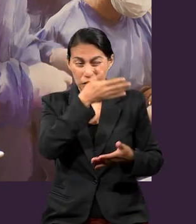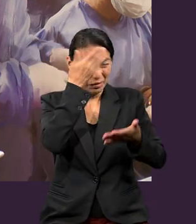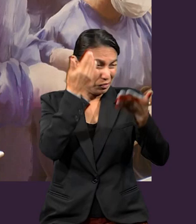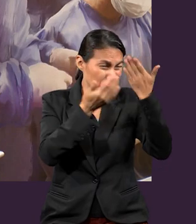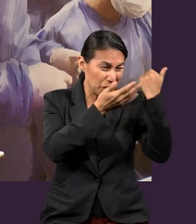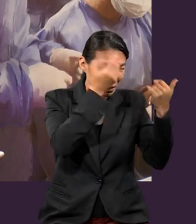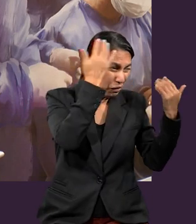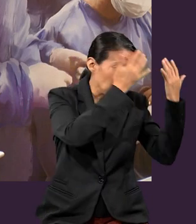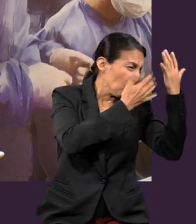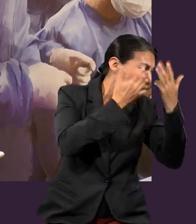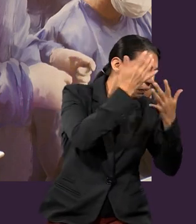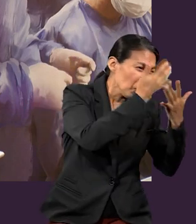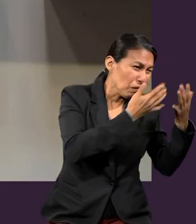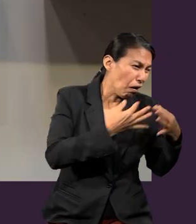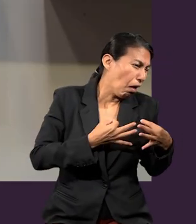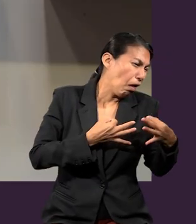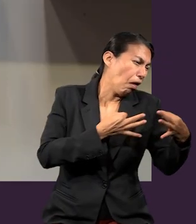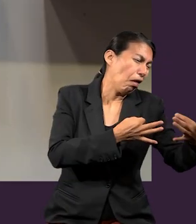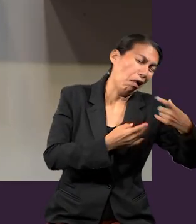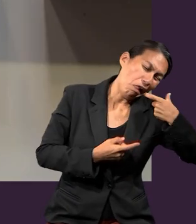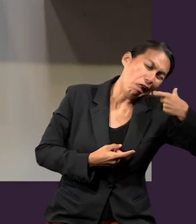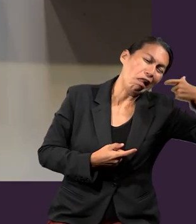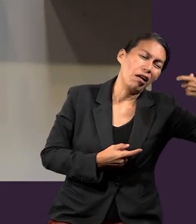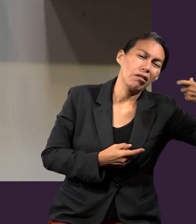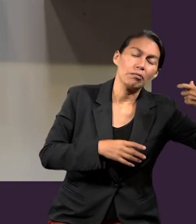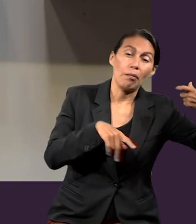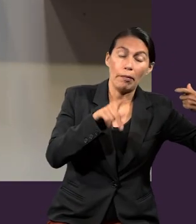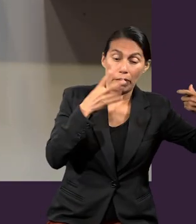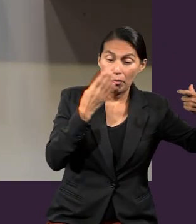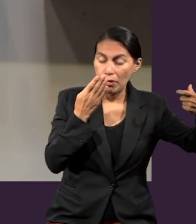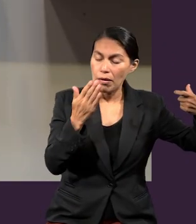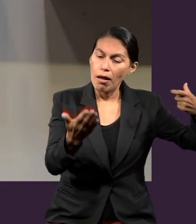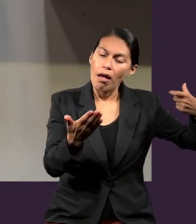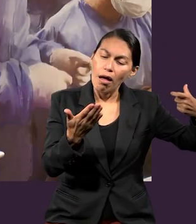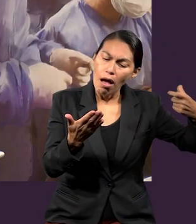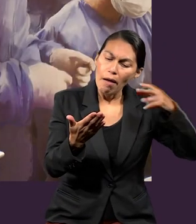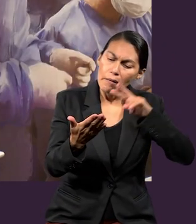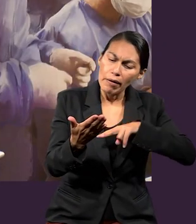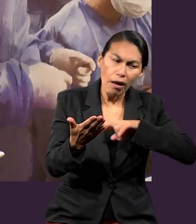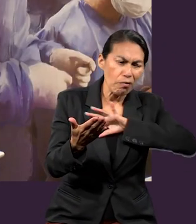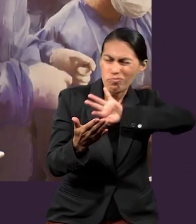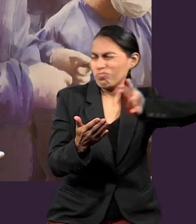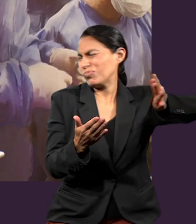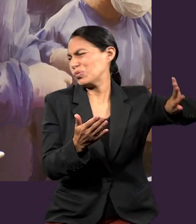toda esa ignorancia que está actualmente en el mundo. Está corriendo muchas